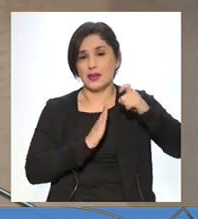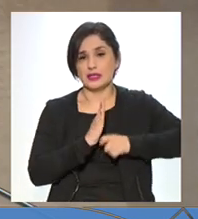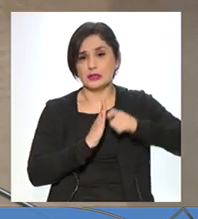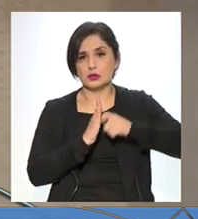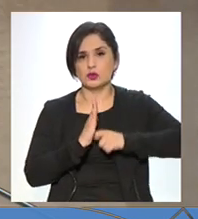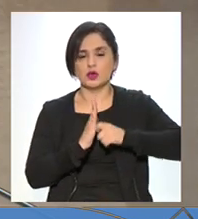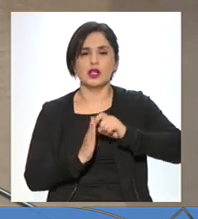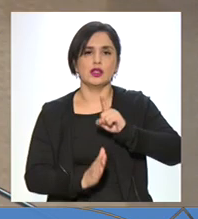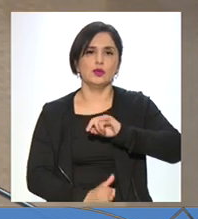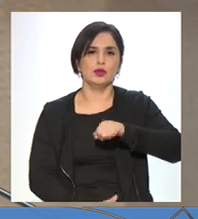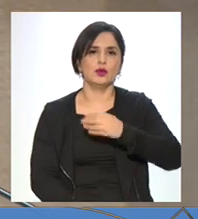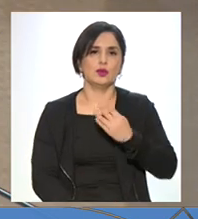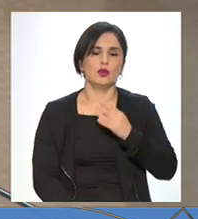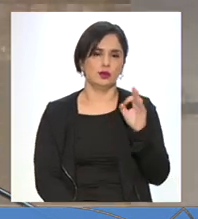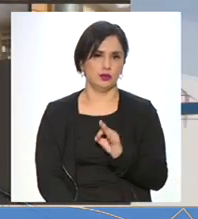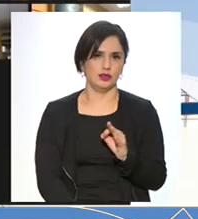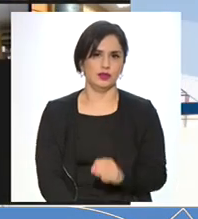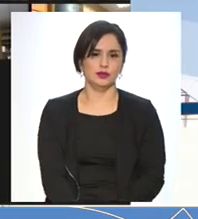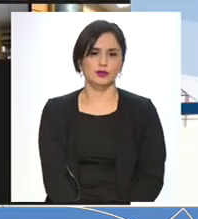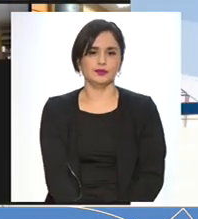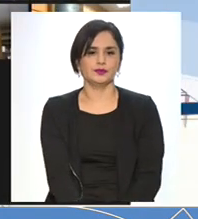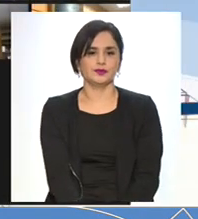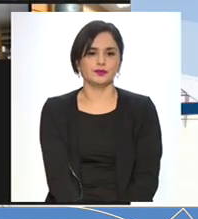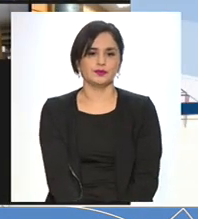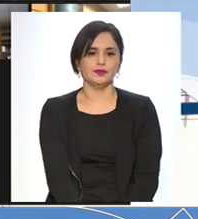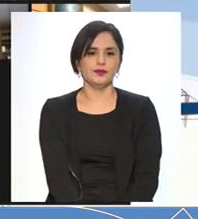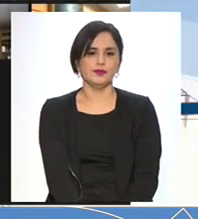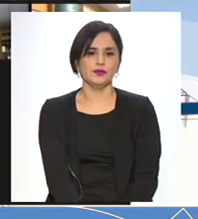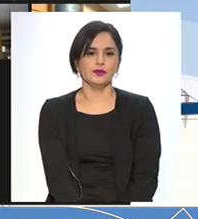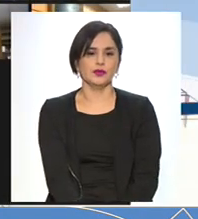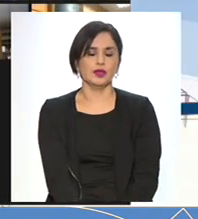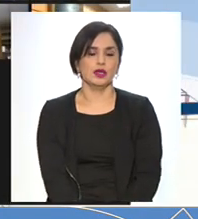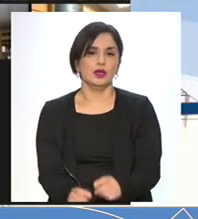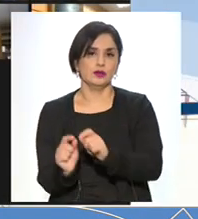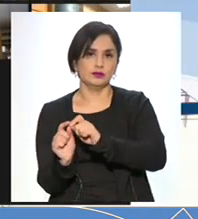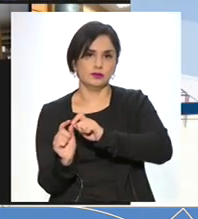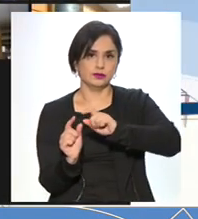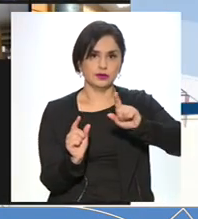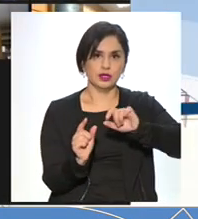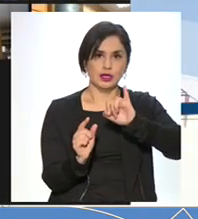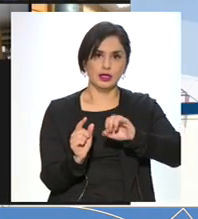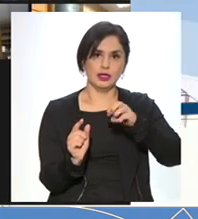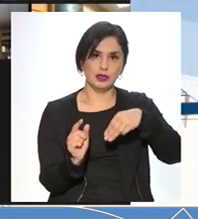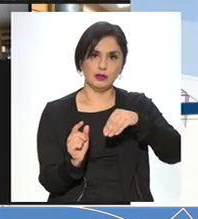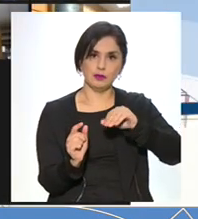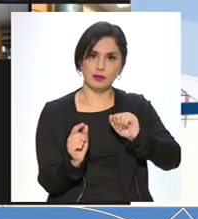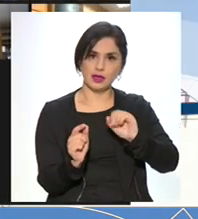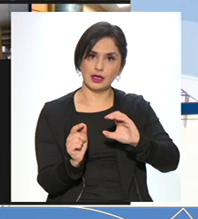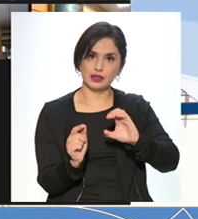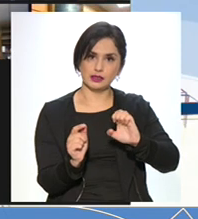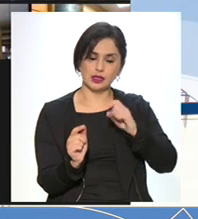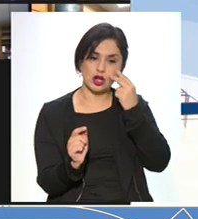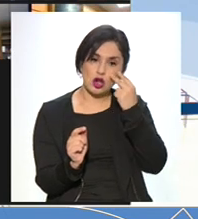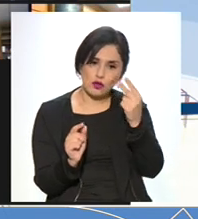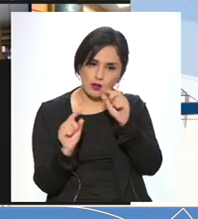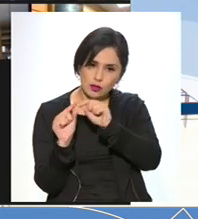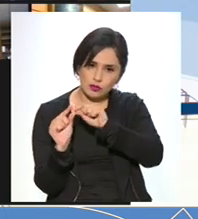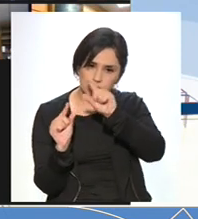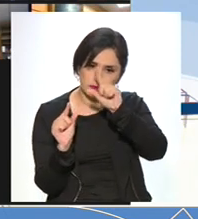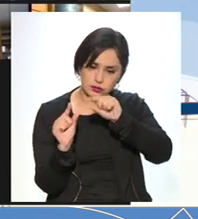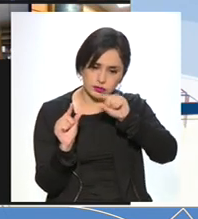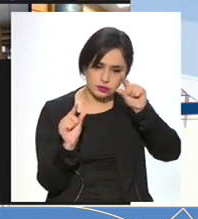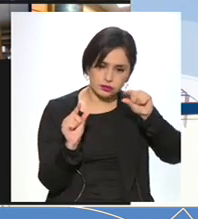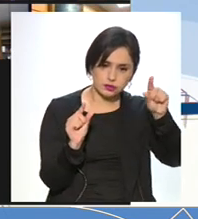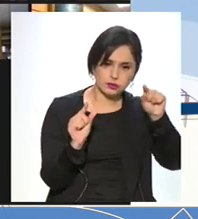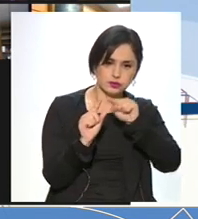de 1,4%. La evolución del IMASEC sectorial lo vemos en la gráfica, donde